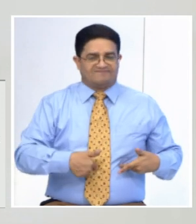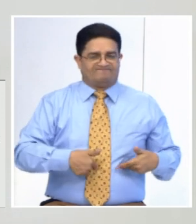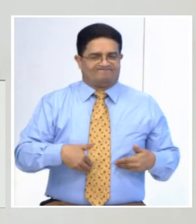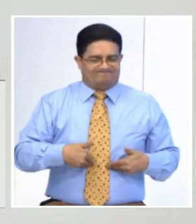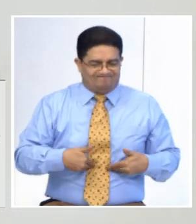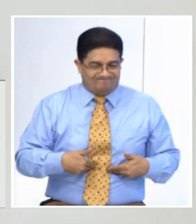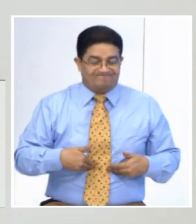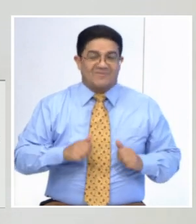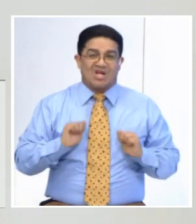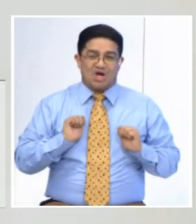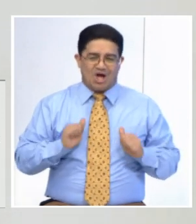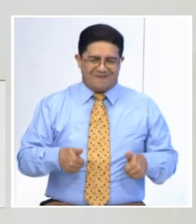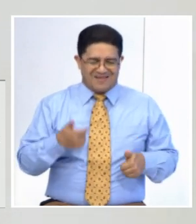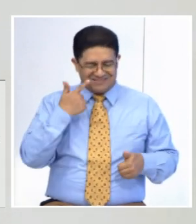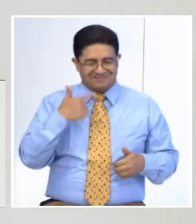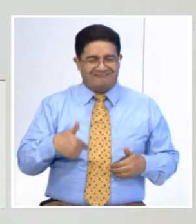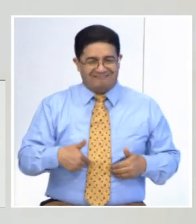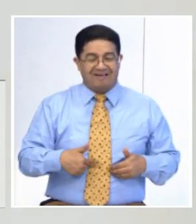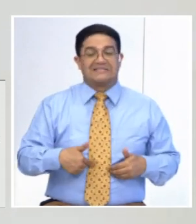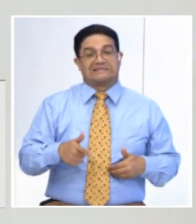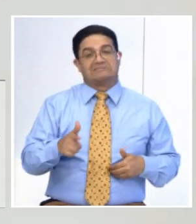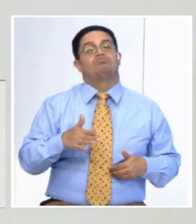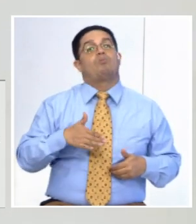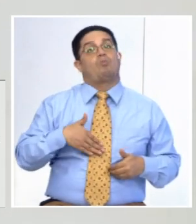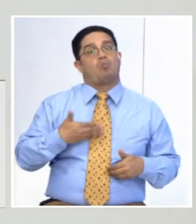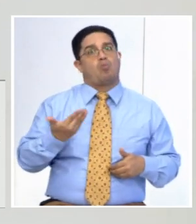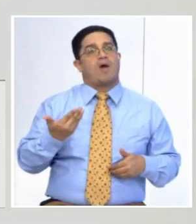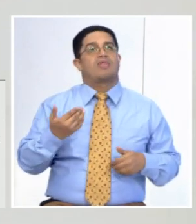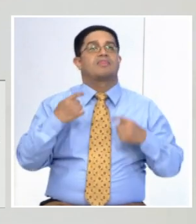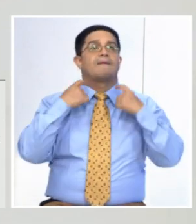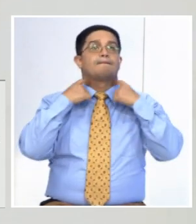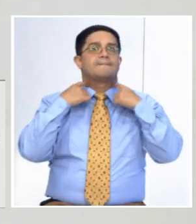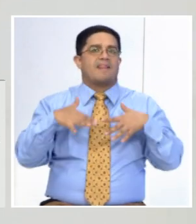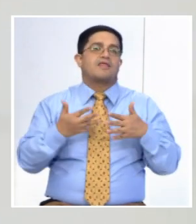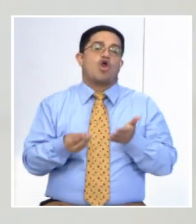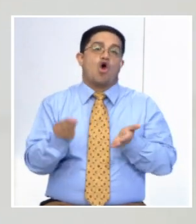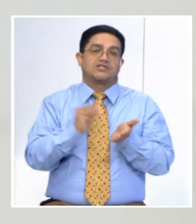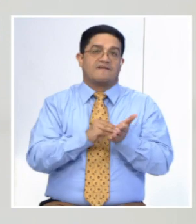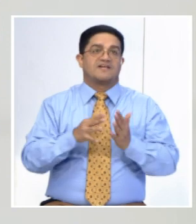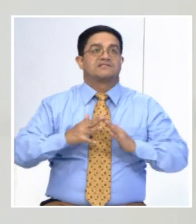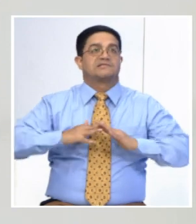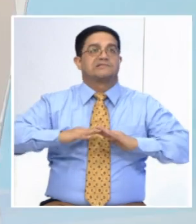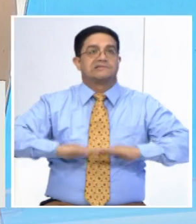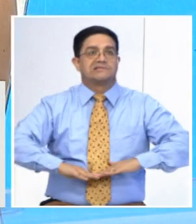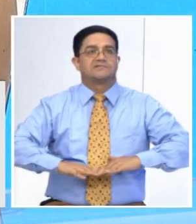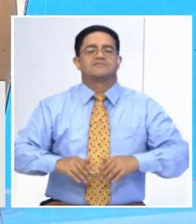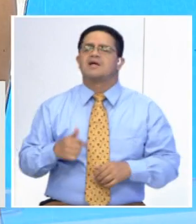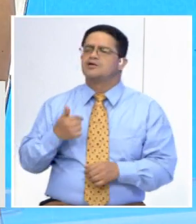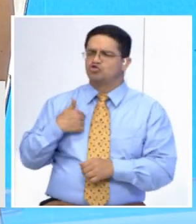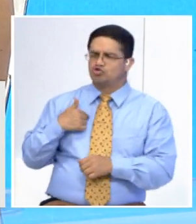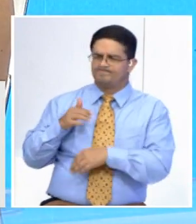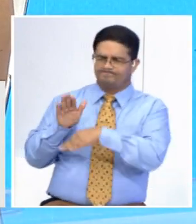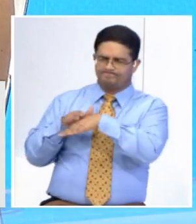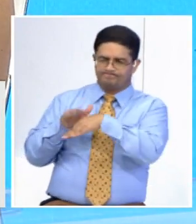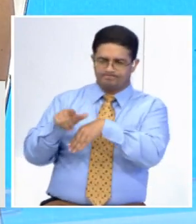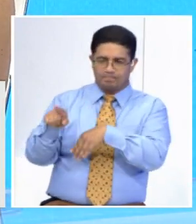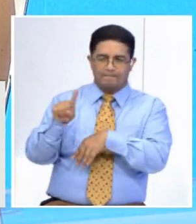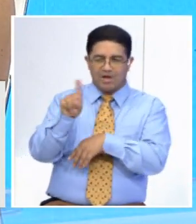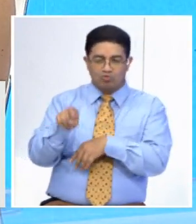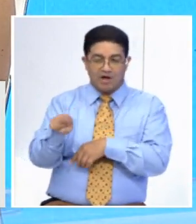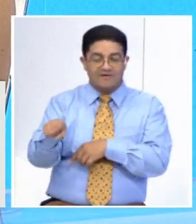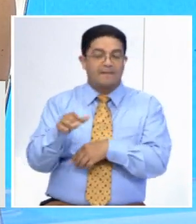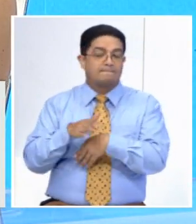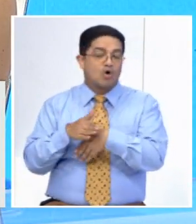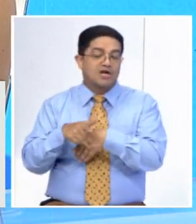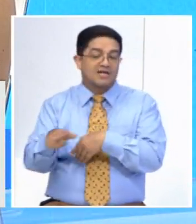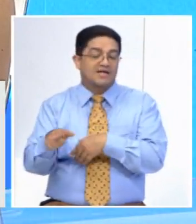aumenta presión intraabdominal y puede generar descenso. Le preguntaba de lo del ejercicio, porque por acá nos preguntaban que si levantar pesa podía